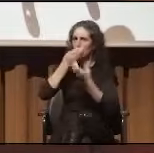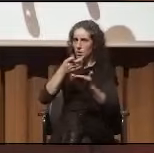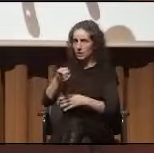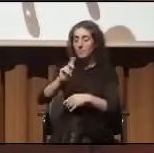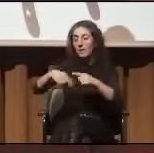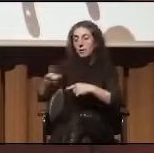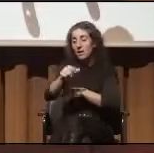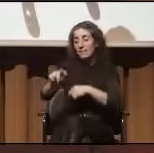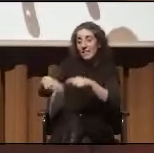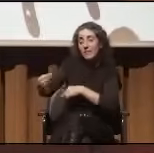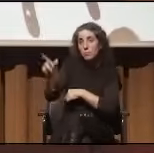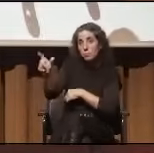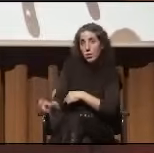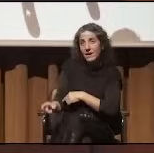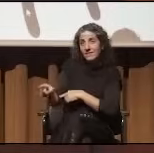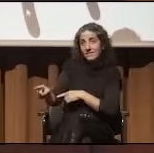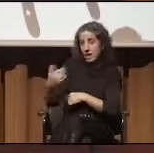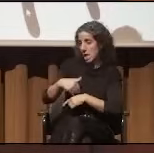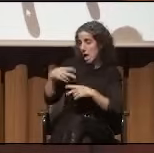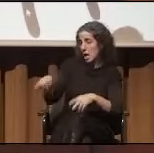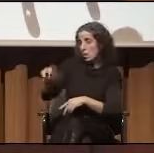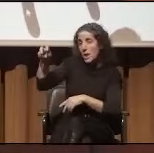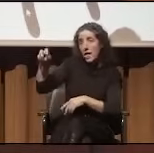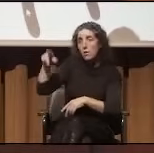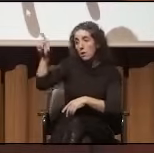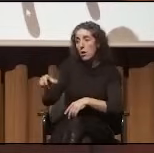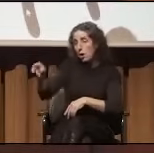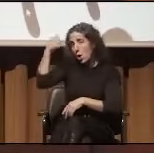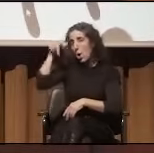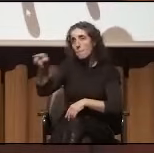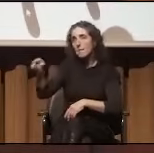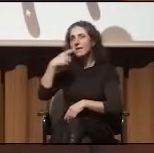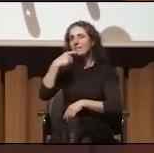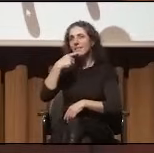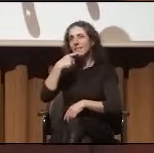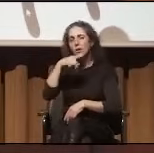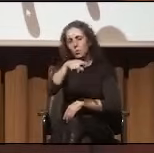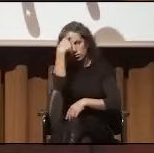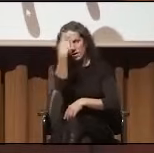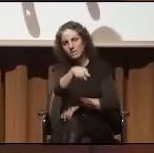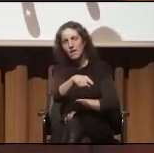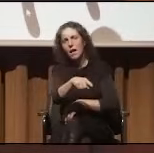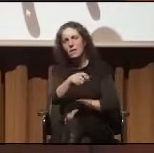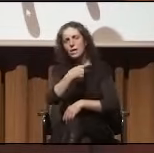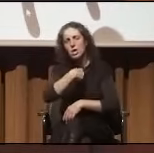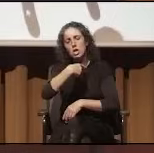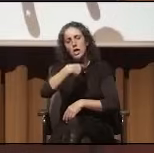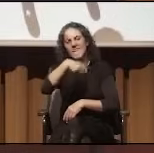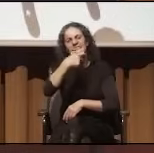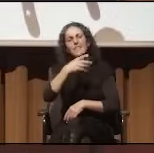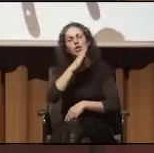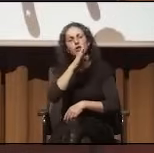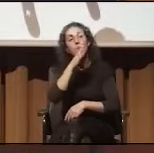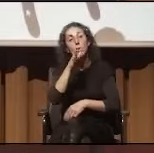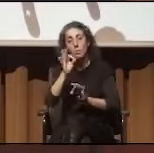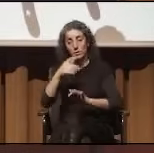semana, pasa una enfermera por allí y dice: señorita, usted sabrá dónde están mis dientes, porque usted estaba allí cuando yo me morí, yo la vi.